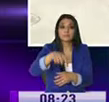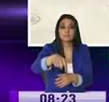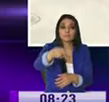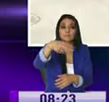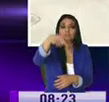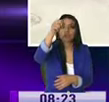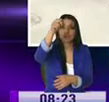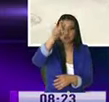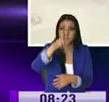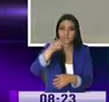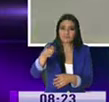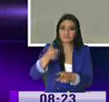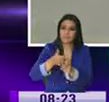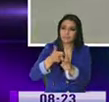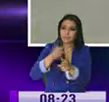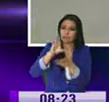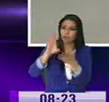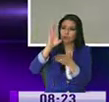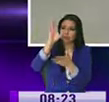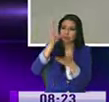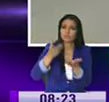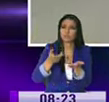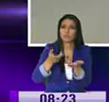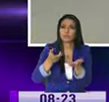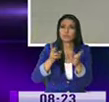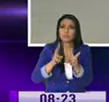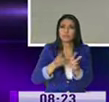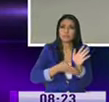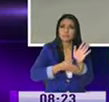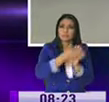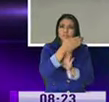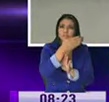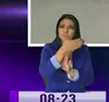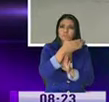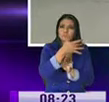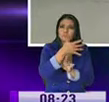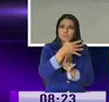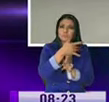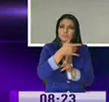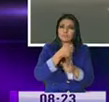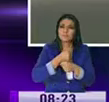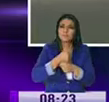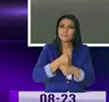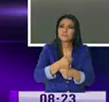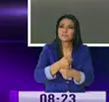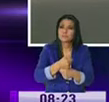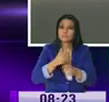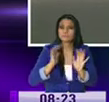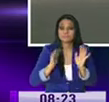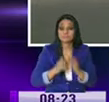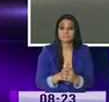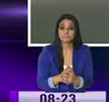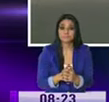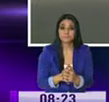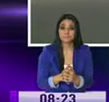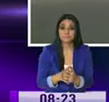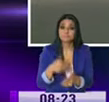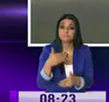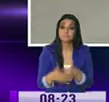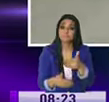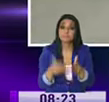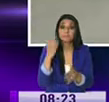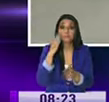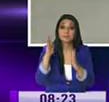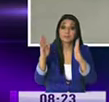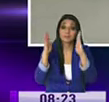hacia hay un colegio me parece y también se va hacia la avenida amazonas en fin hay sabremos si nos das en